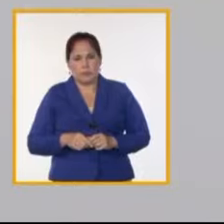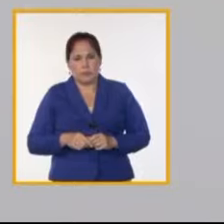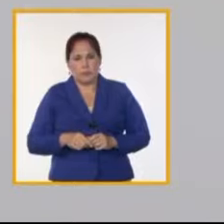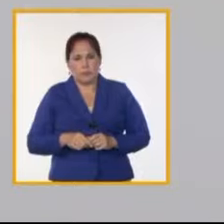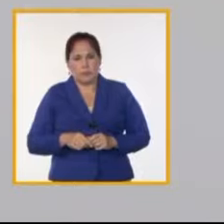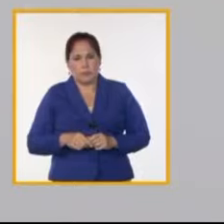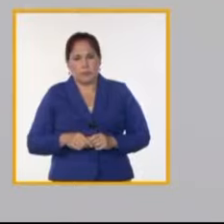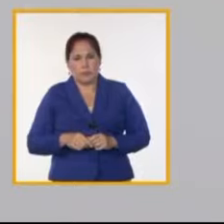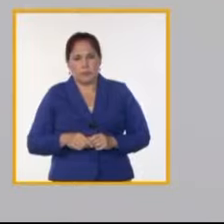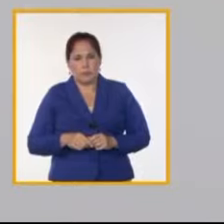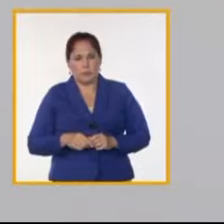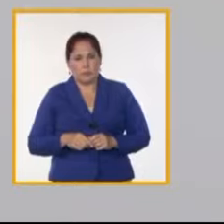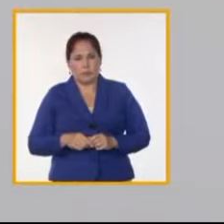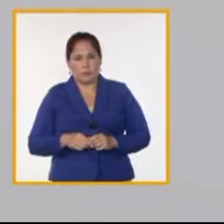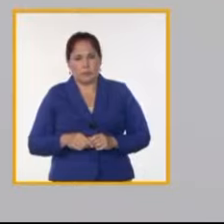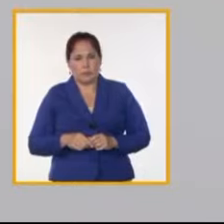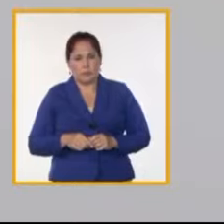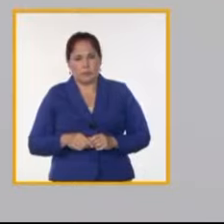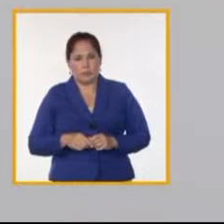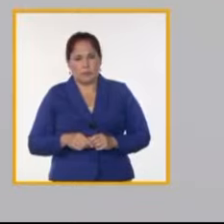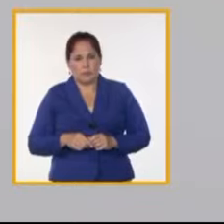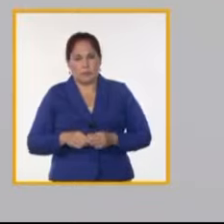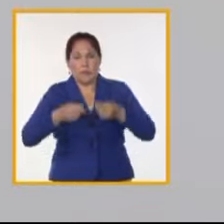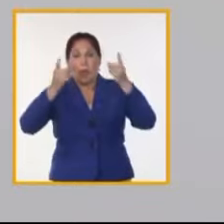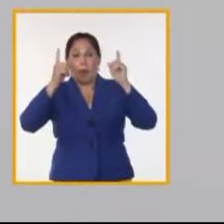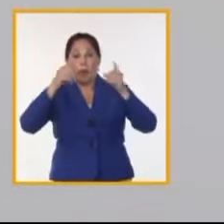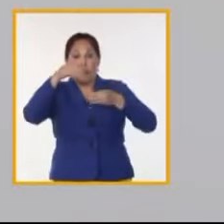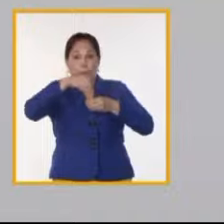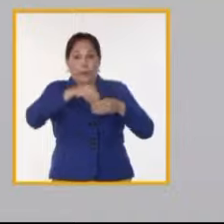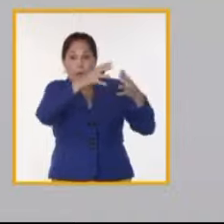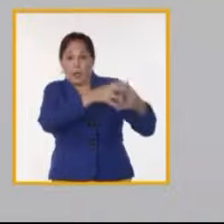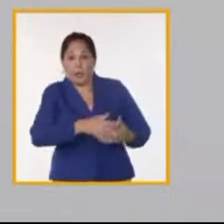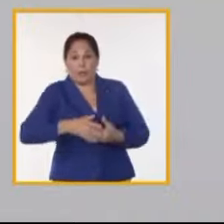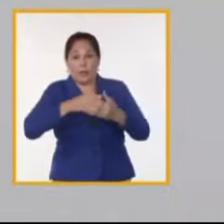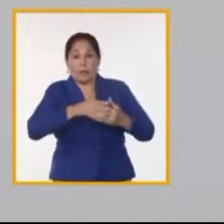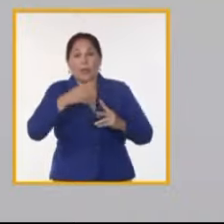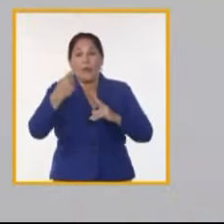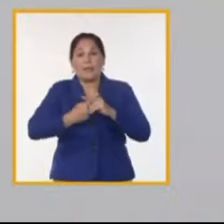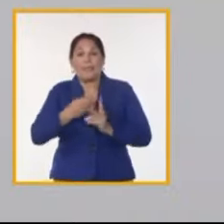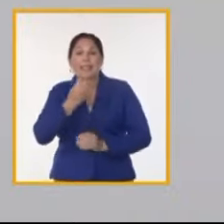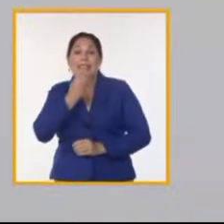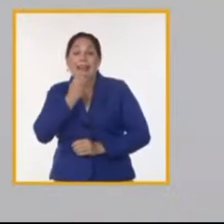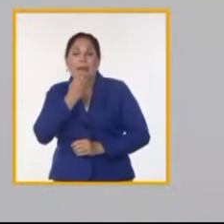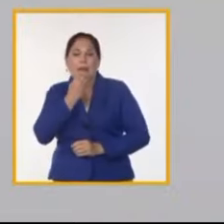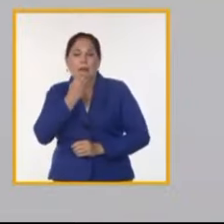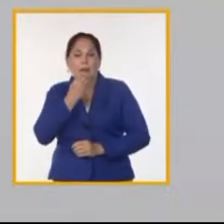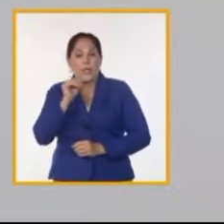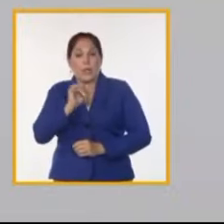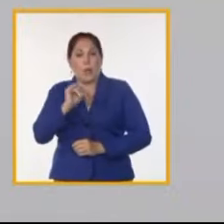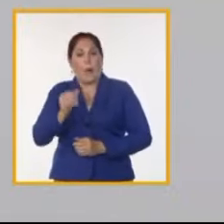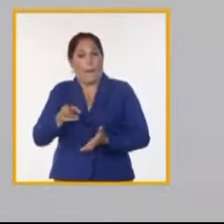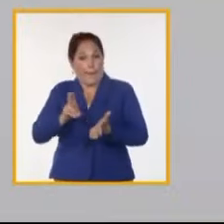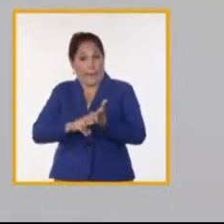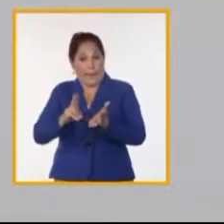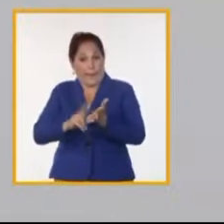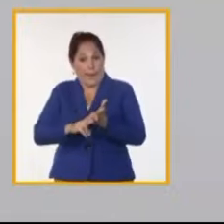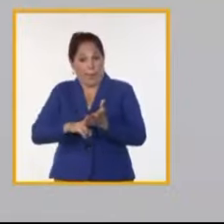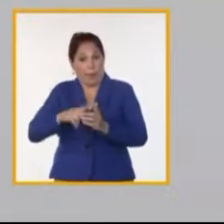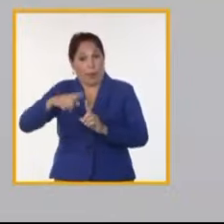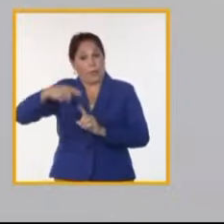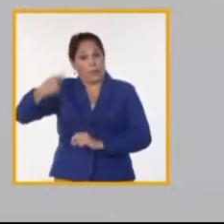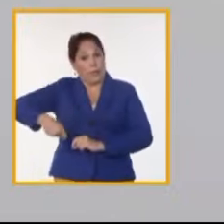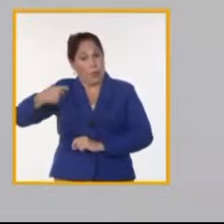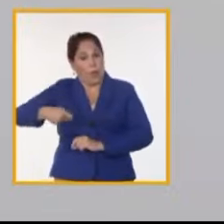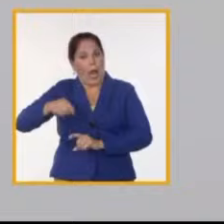increíble políticos estadounidenses e israelíes estuvieron amenazando a miembros de esa corte y y a